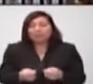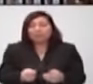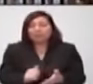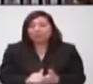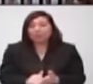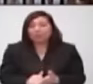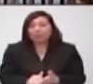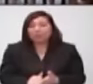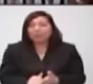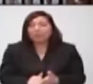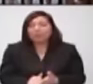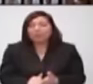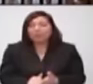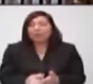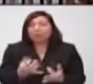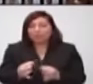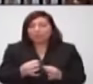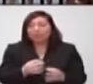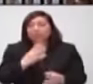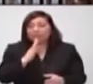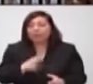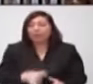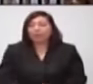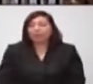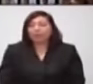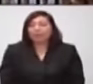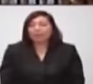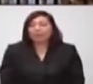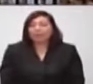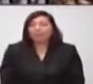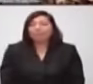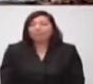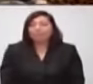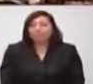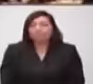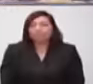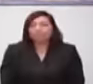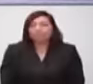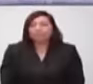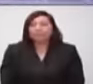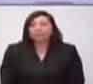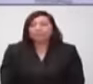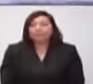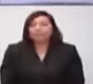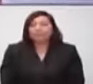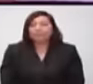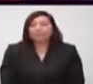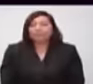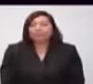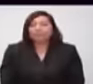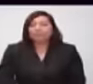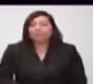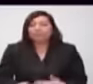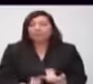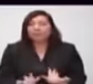lo que seguramente el ingeniero va a seguir explicando. Gracias, señor presidente. Continúe. Muy bien. Como consecuencia